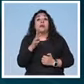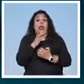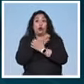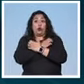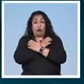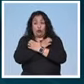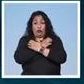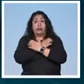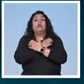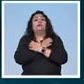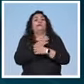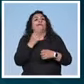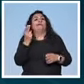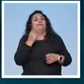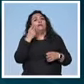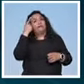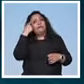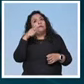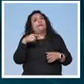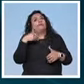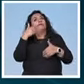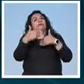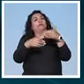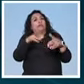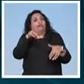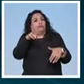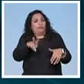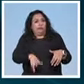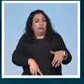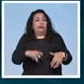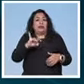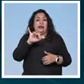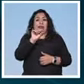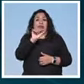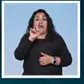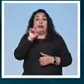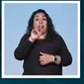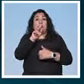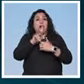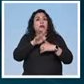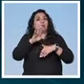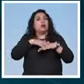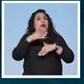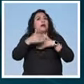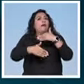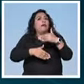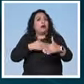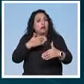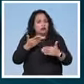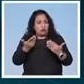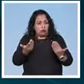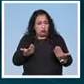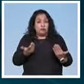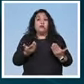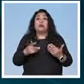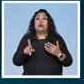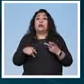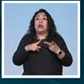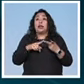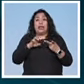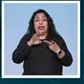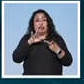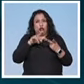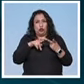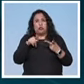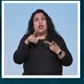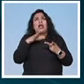educación de género es necesaria para un progreso real, e Islandia es el país más avanzado en este sentido, seguido de Escocia,